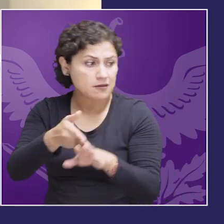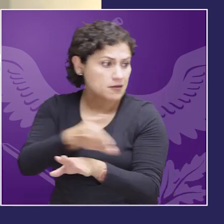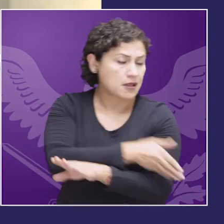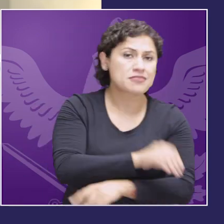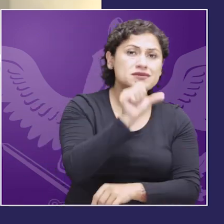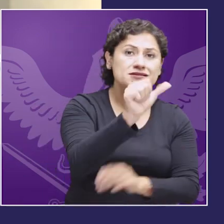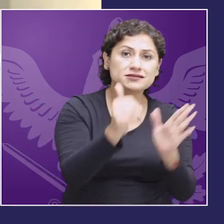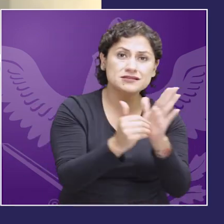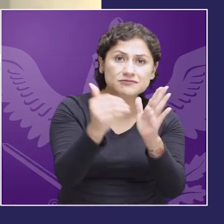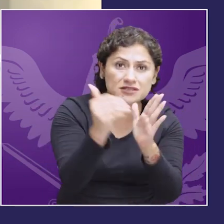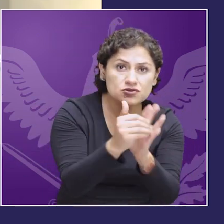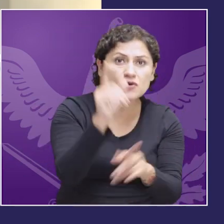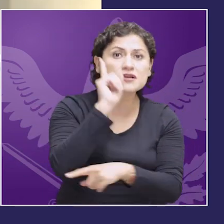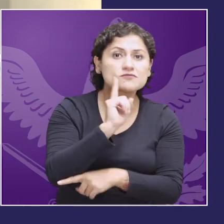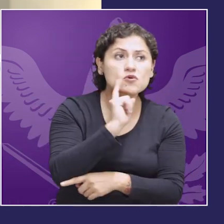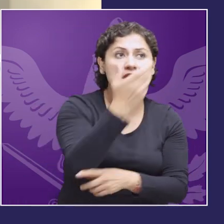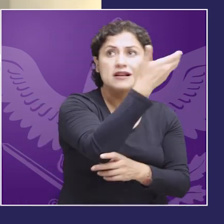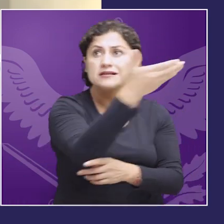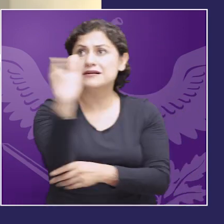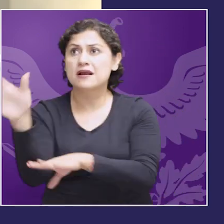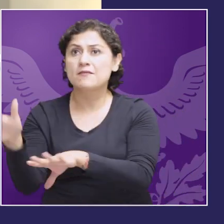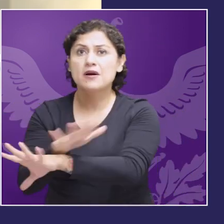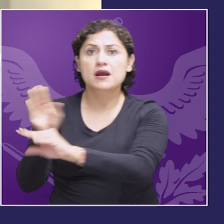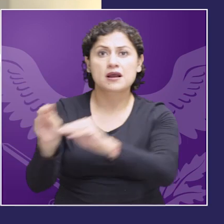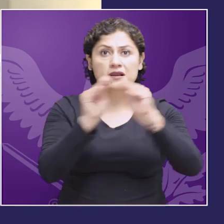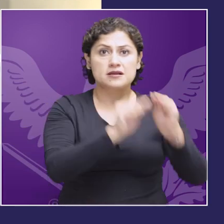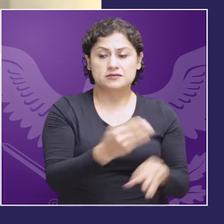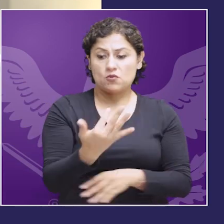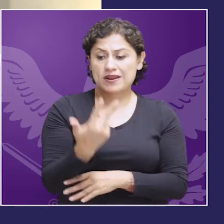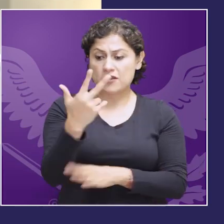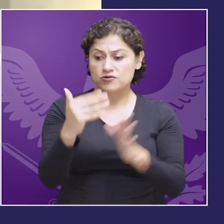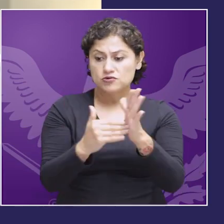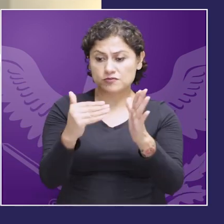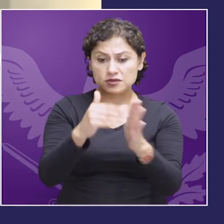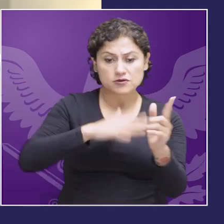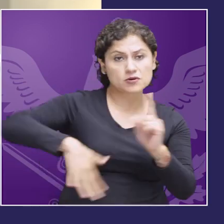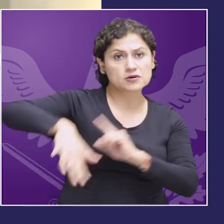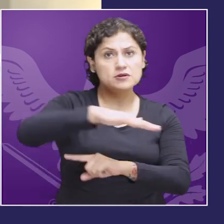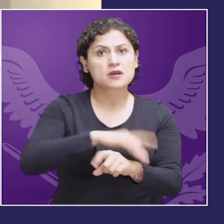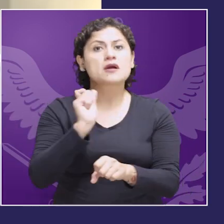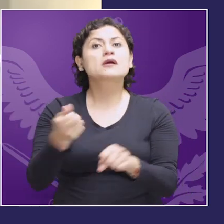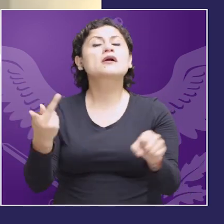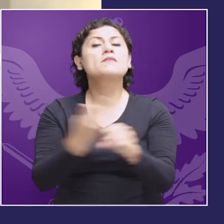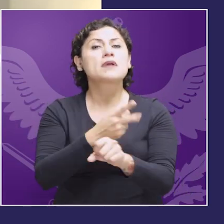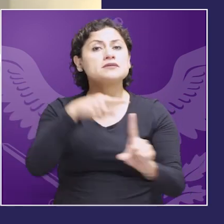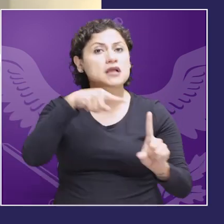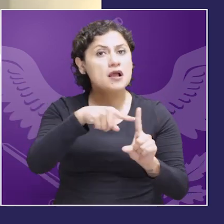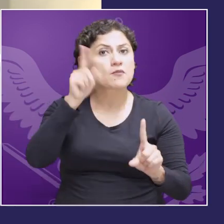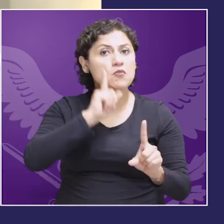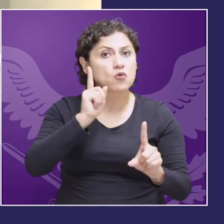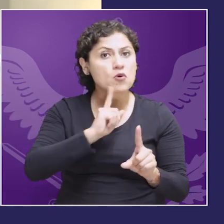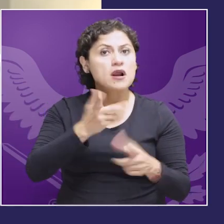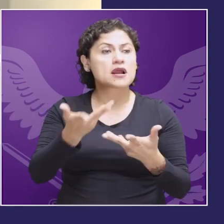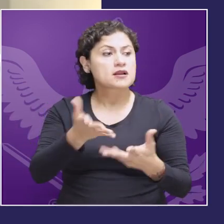las mujeres, por ejemplo, trabajadoras domésticas que fueron expulsadas, más de 16 millones, mujeres rurales